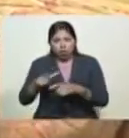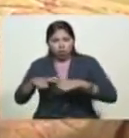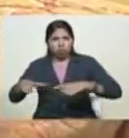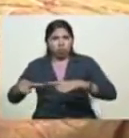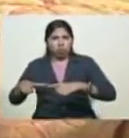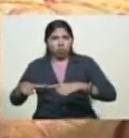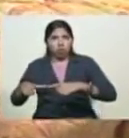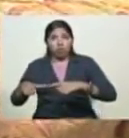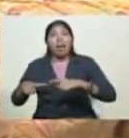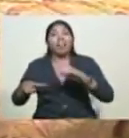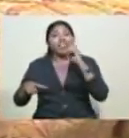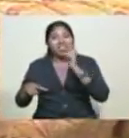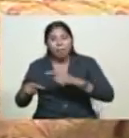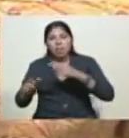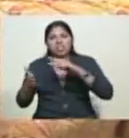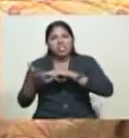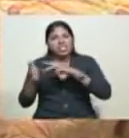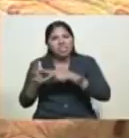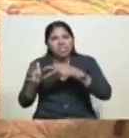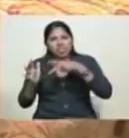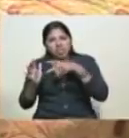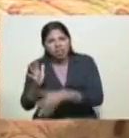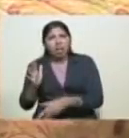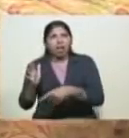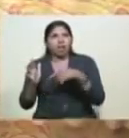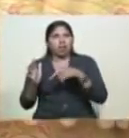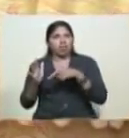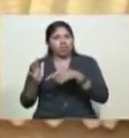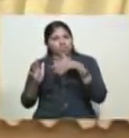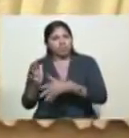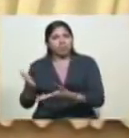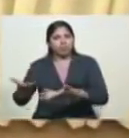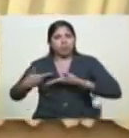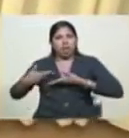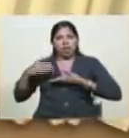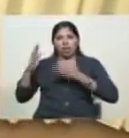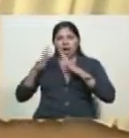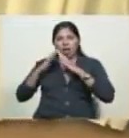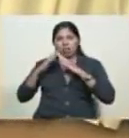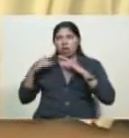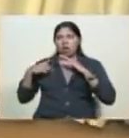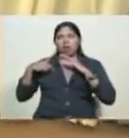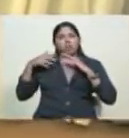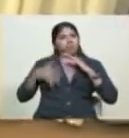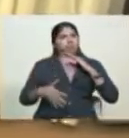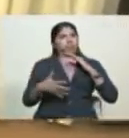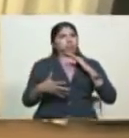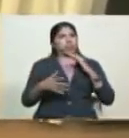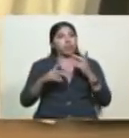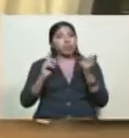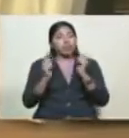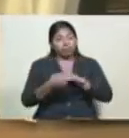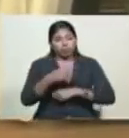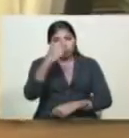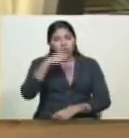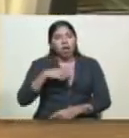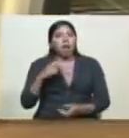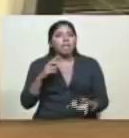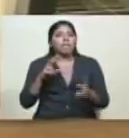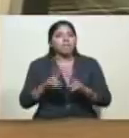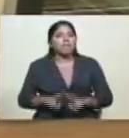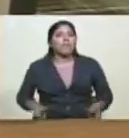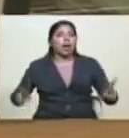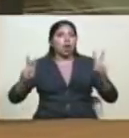sino lo que significa para una familia humilde recibir una vivienda digna. Es también transformar los valores de la nueva